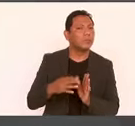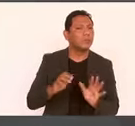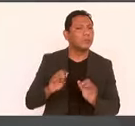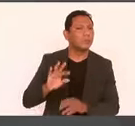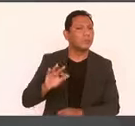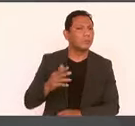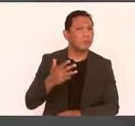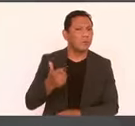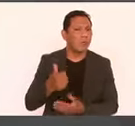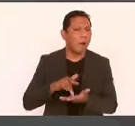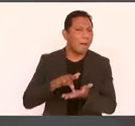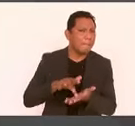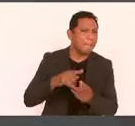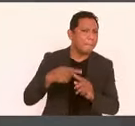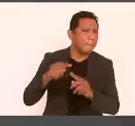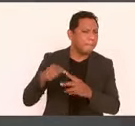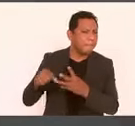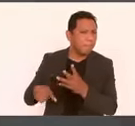207.945 apoyos de renta.